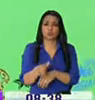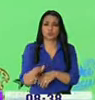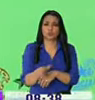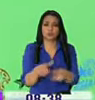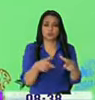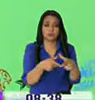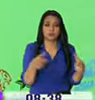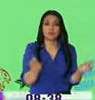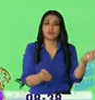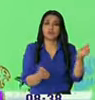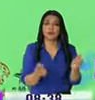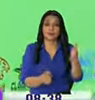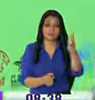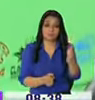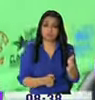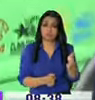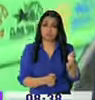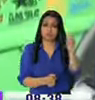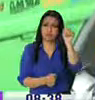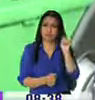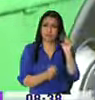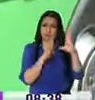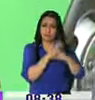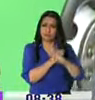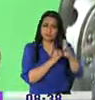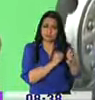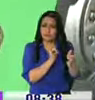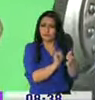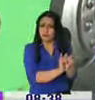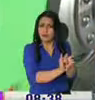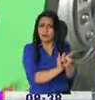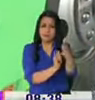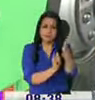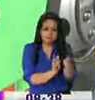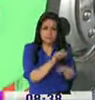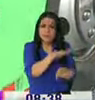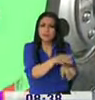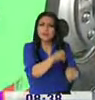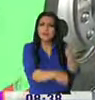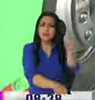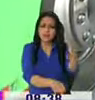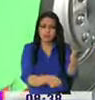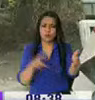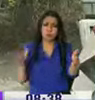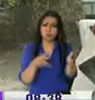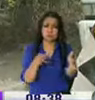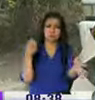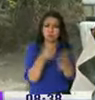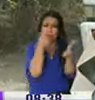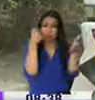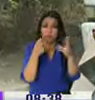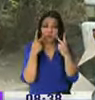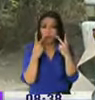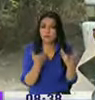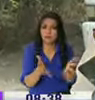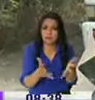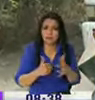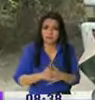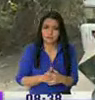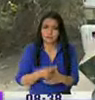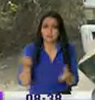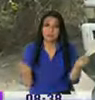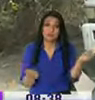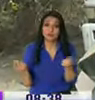contra una volqueta que desde la noche anterior estaba parqueada en el costado de la vía por un problema mecánico no se da cuenta